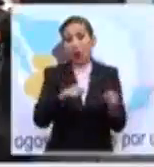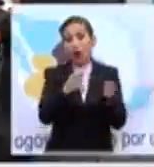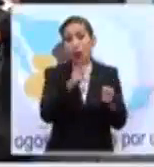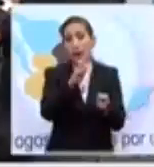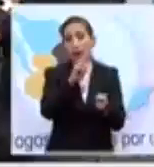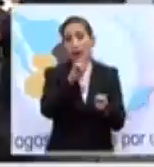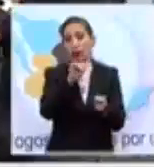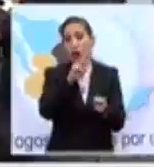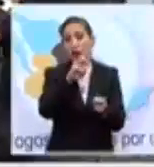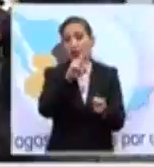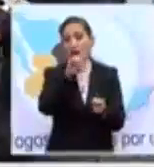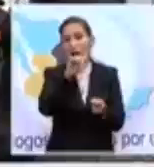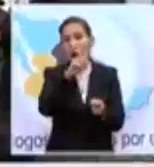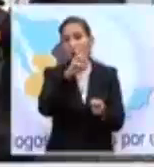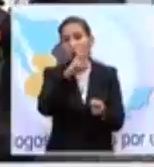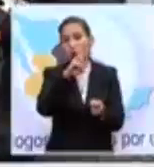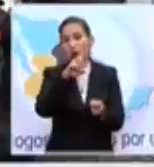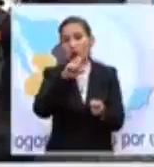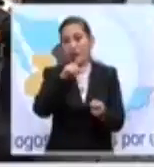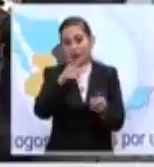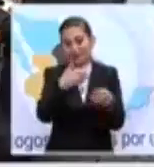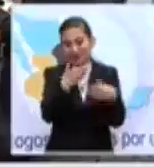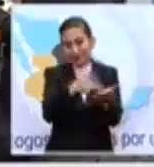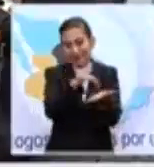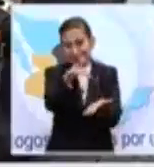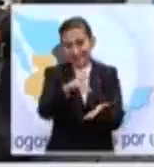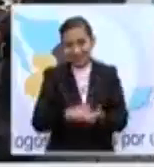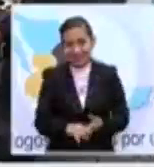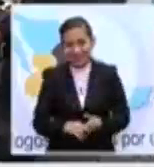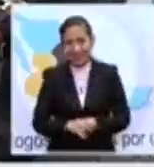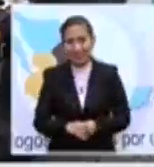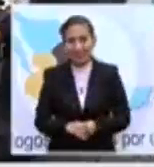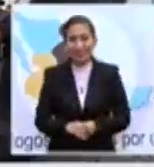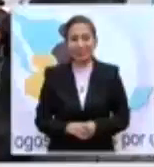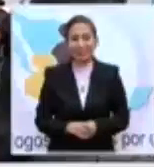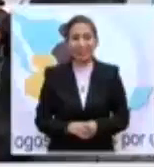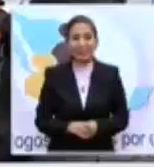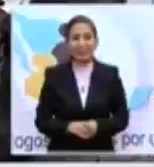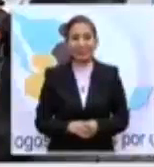palabra Abelardo Ávila Curiel, el botoncito rojo. Gracias. Sí, gracias.